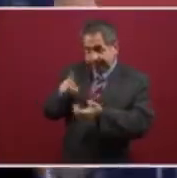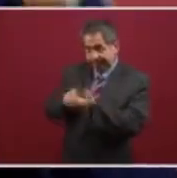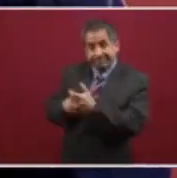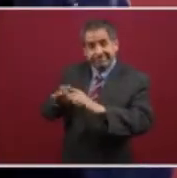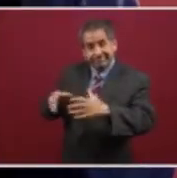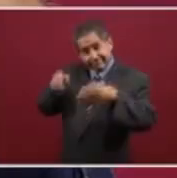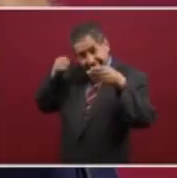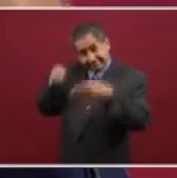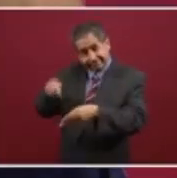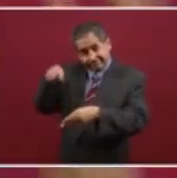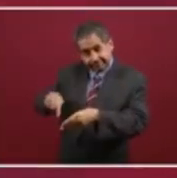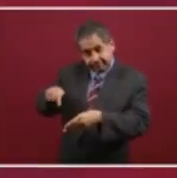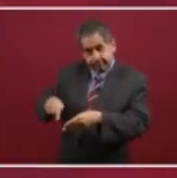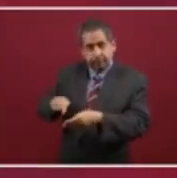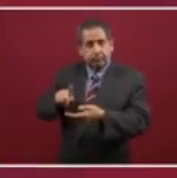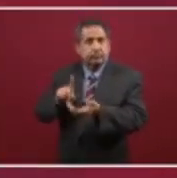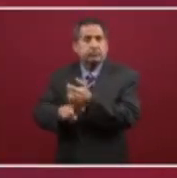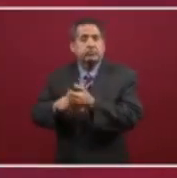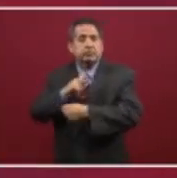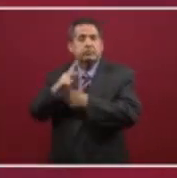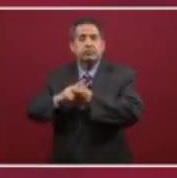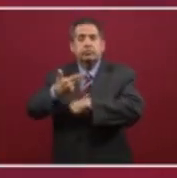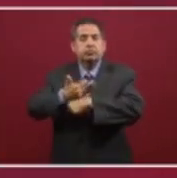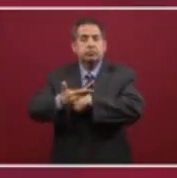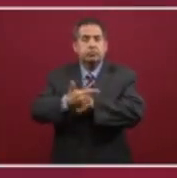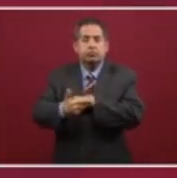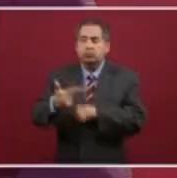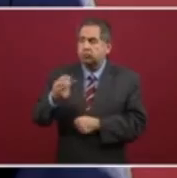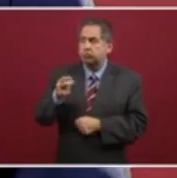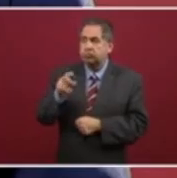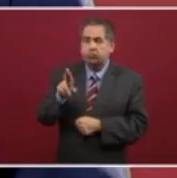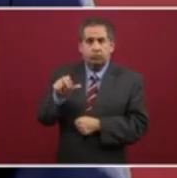problema en Honduras,